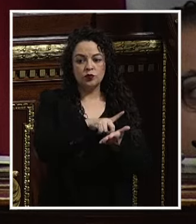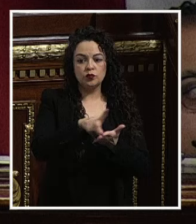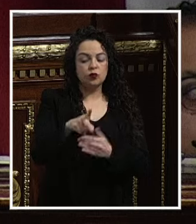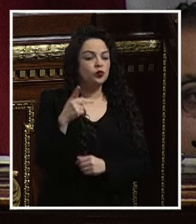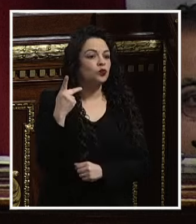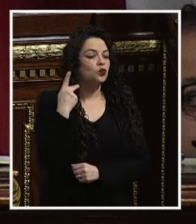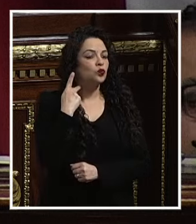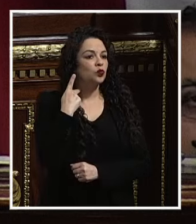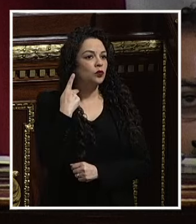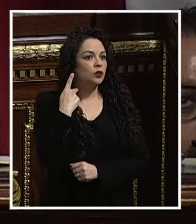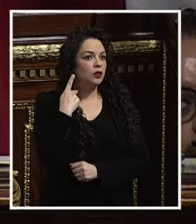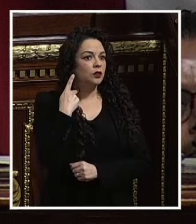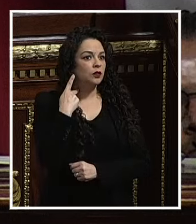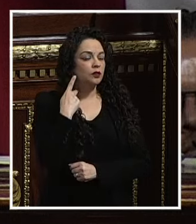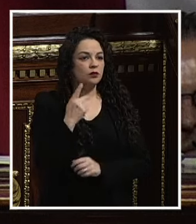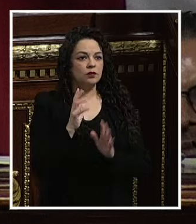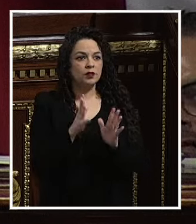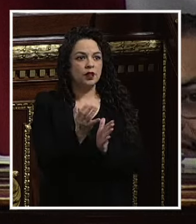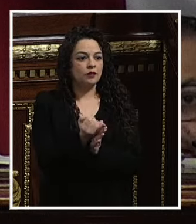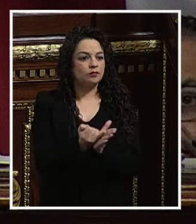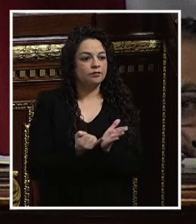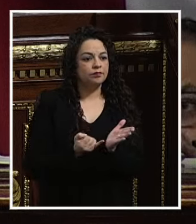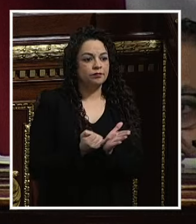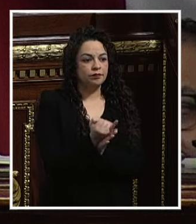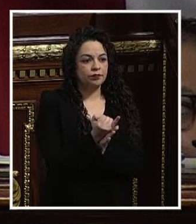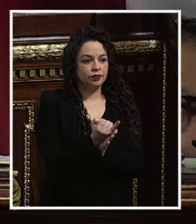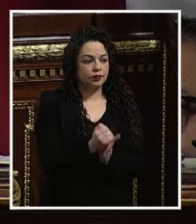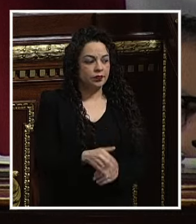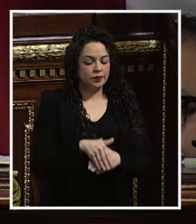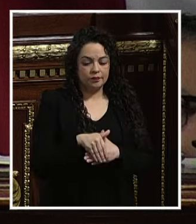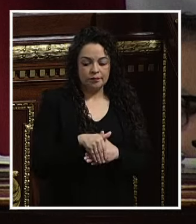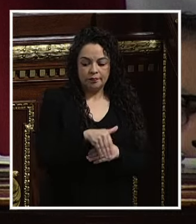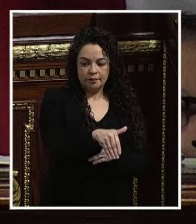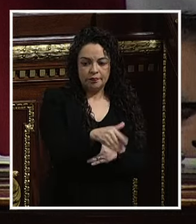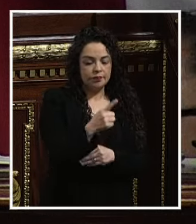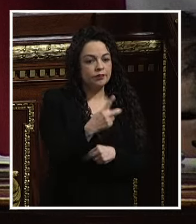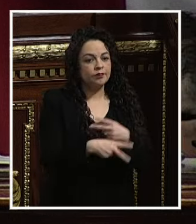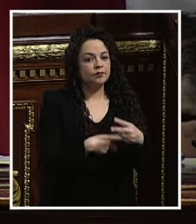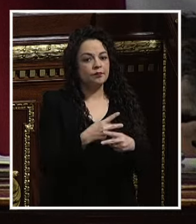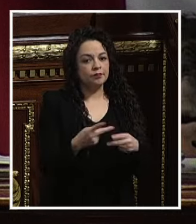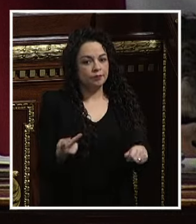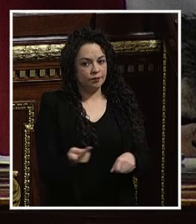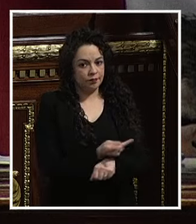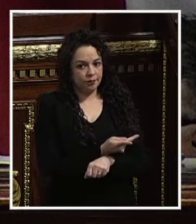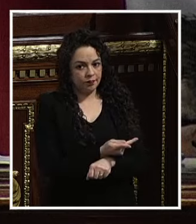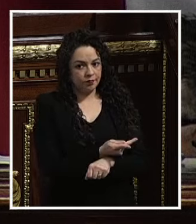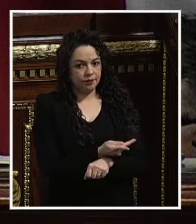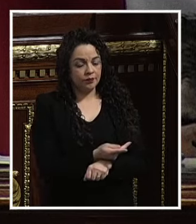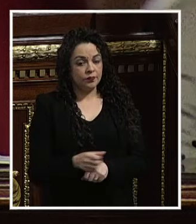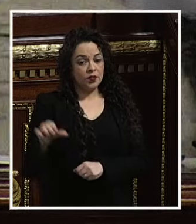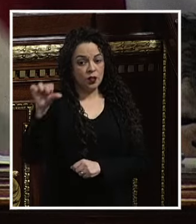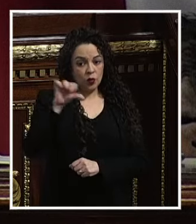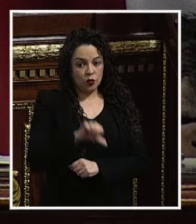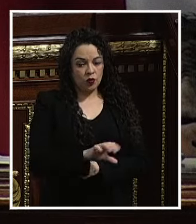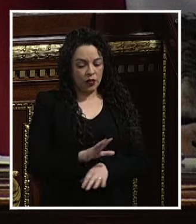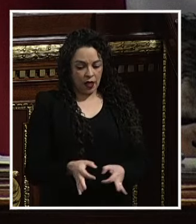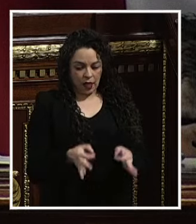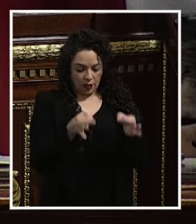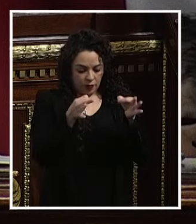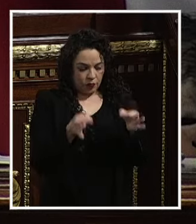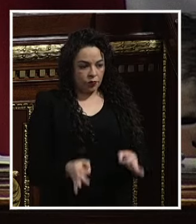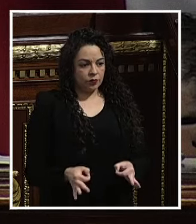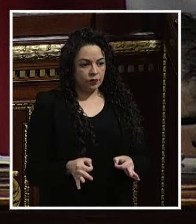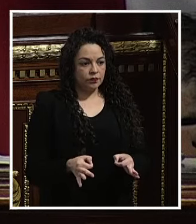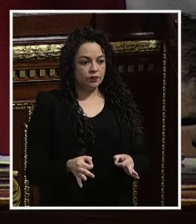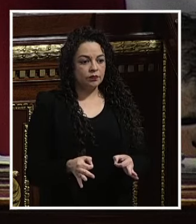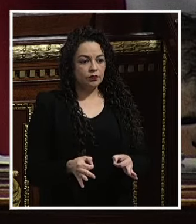decisión de su destino inmediato. Esa fiesta democrática se materializa hoy en el mandato